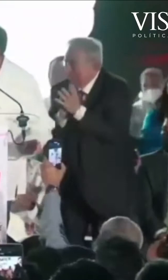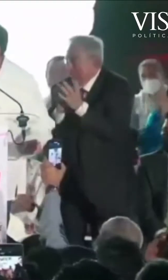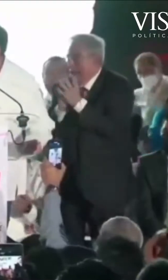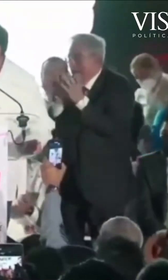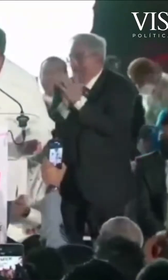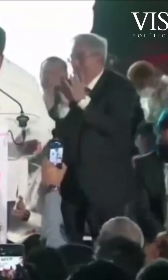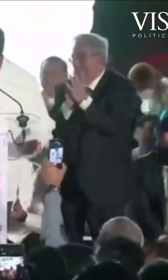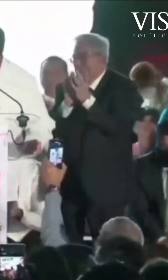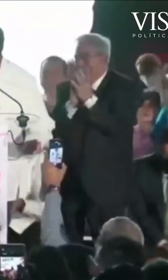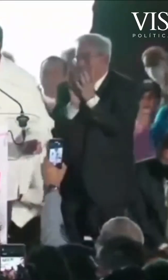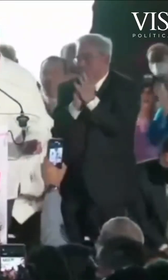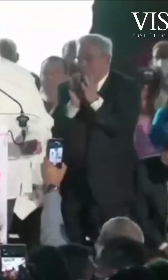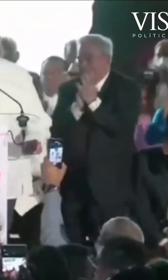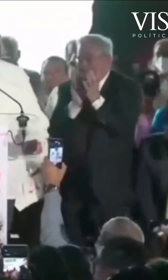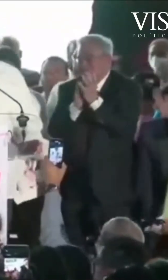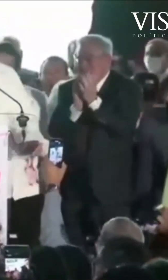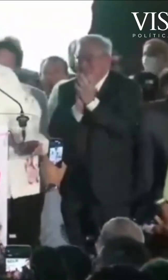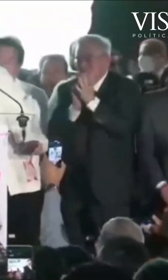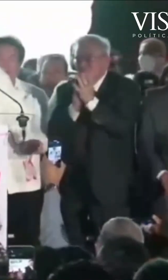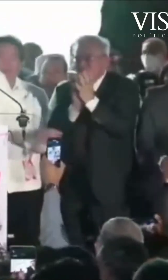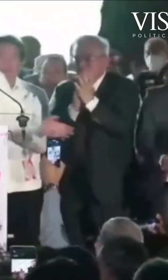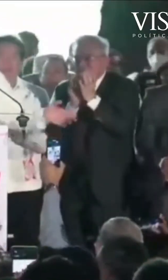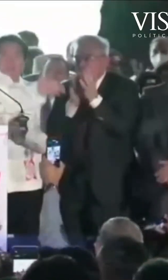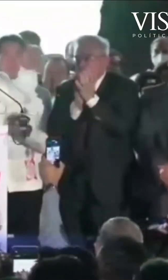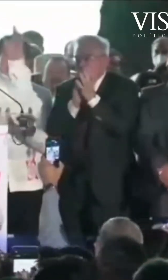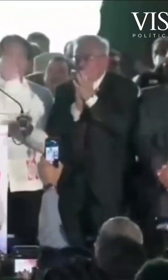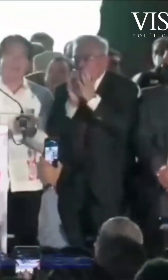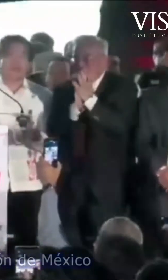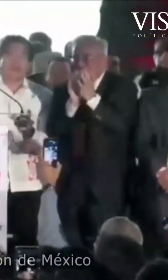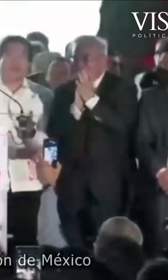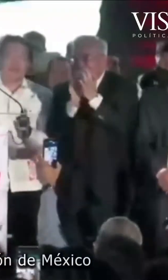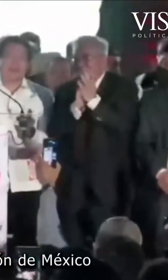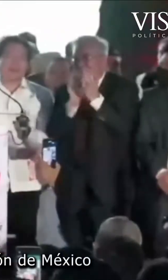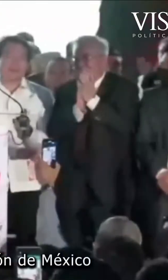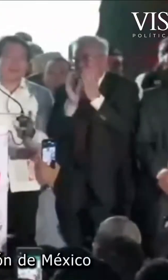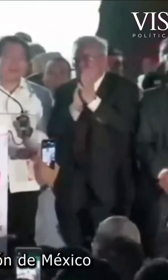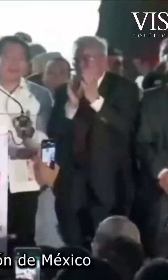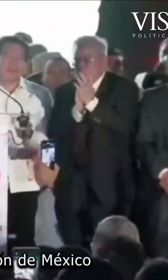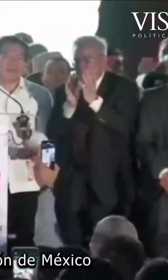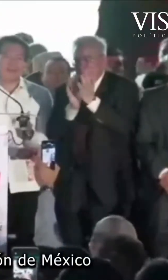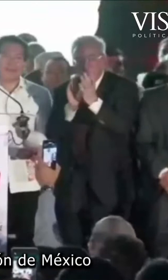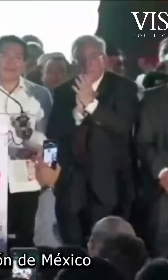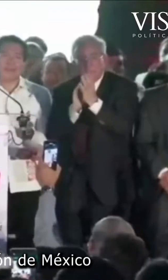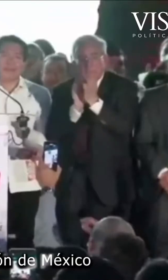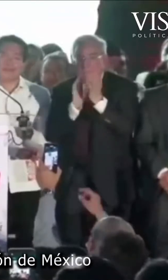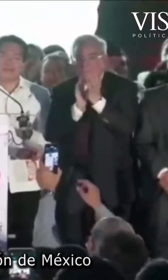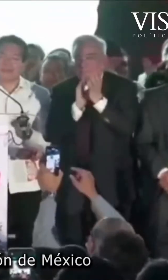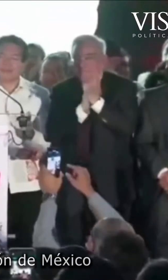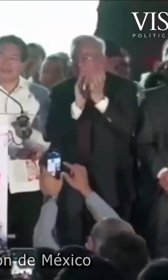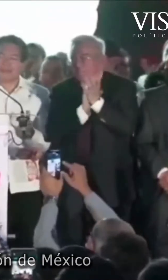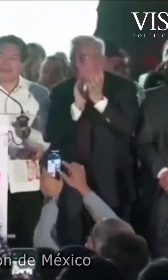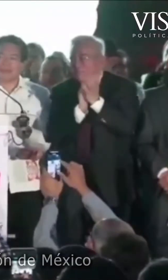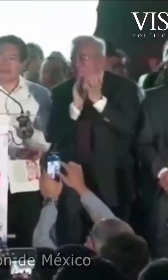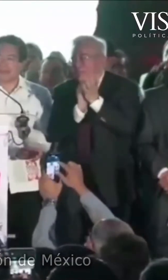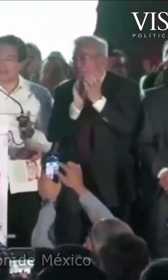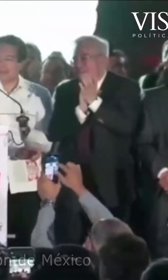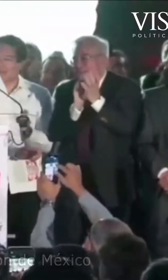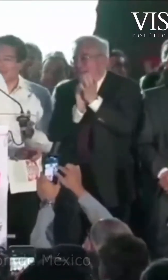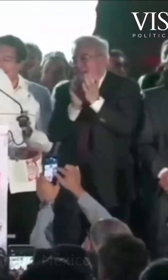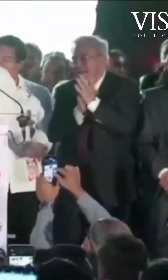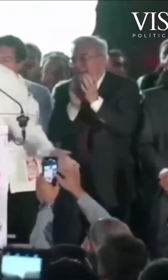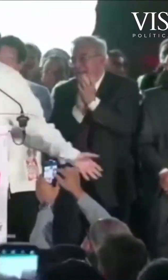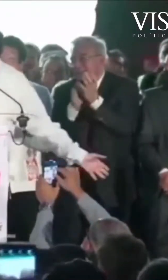los merecimientos para aspirar al relevo en la gubernatura de Puebla.